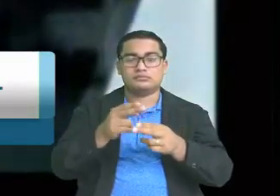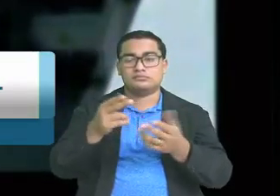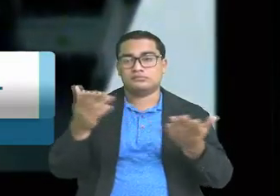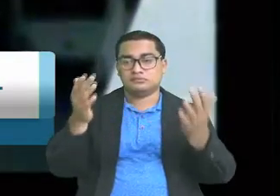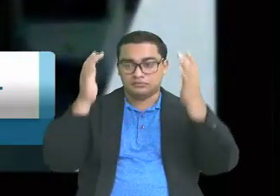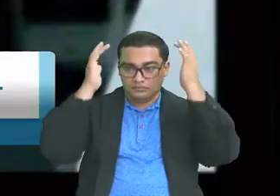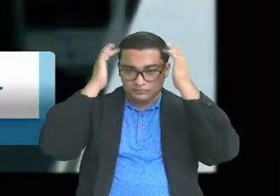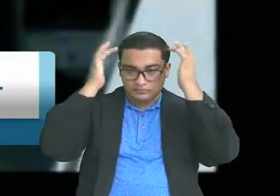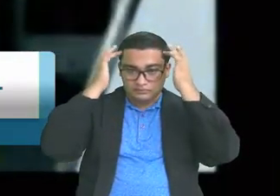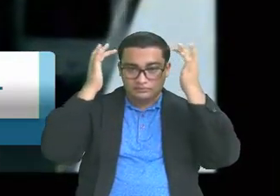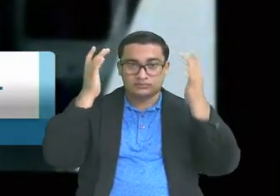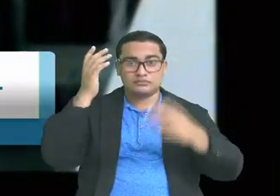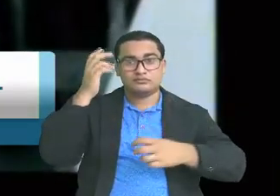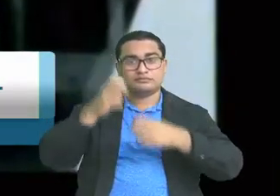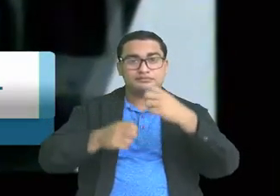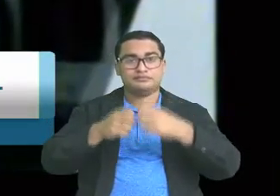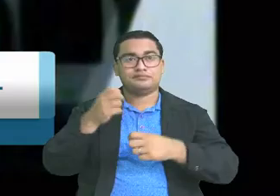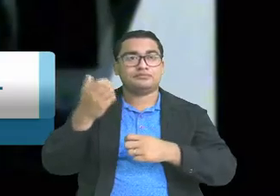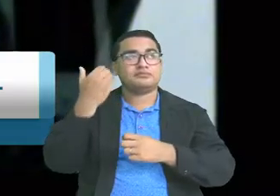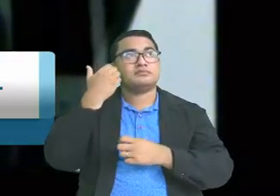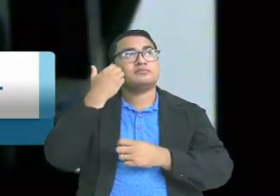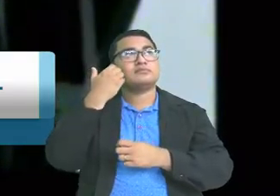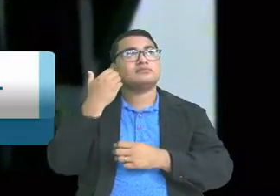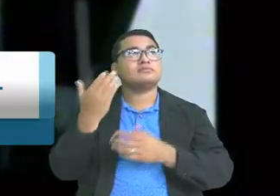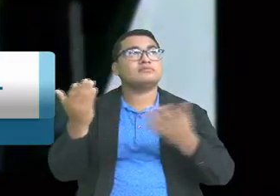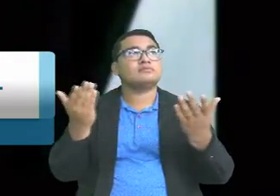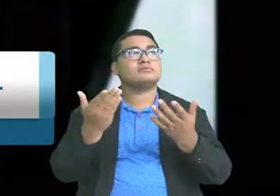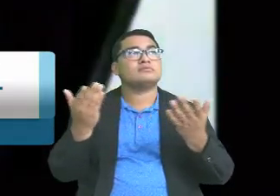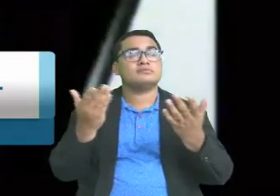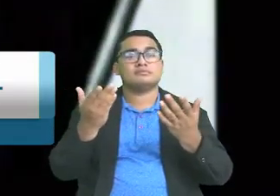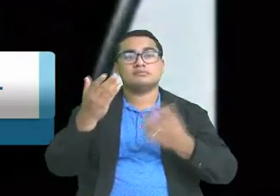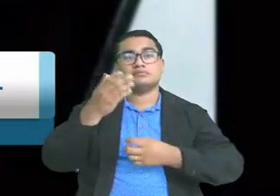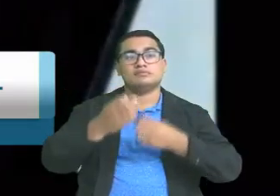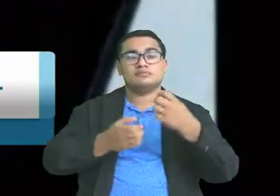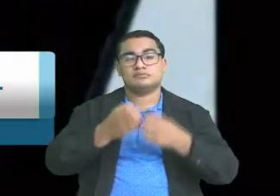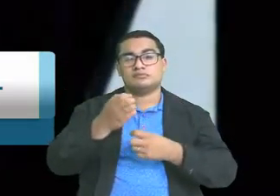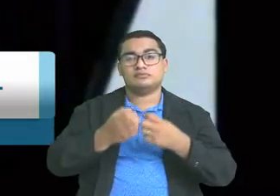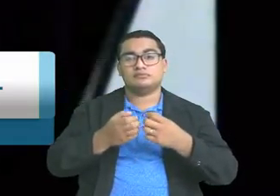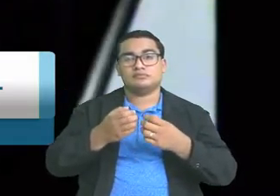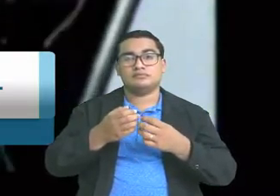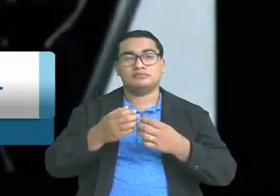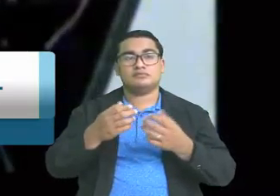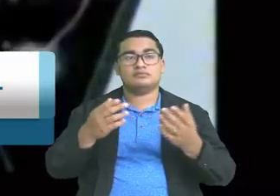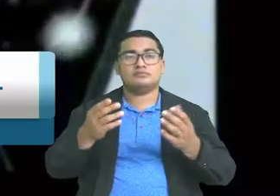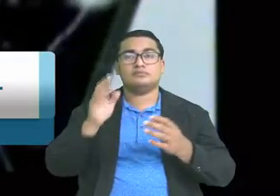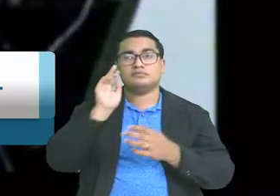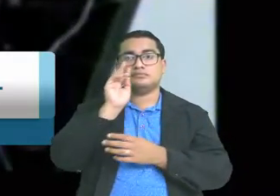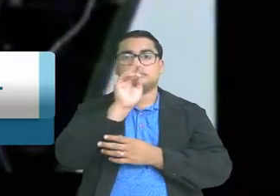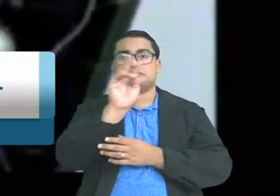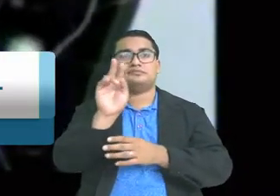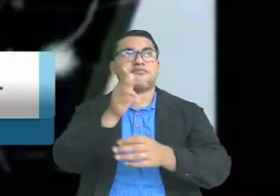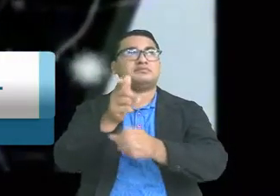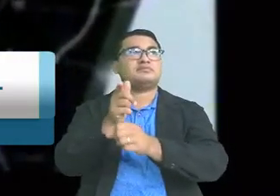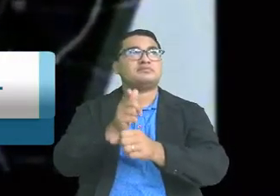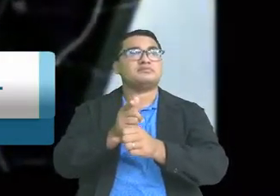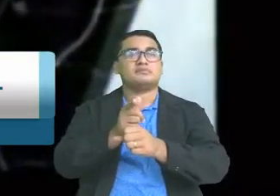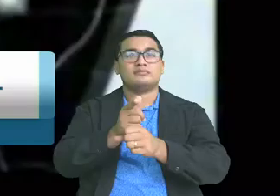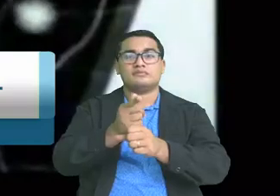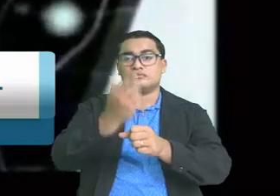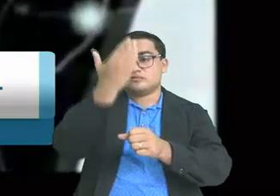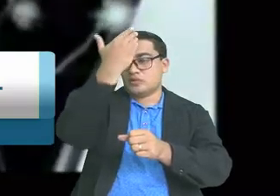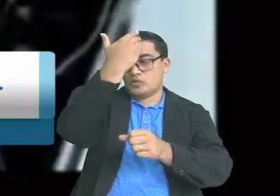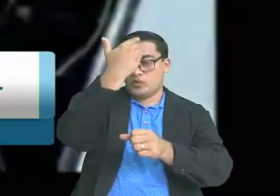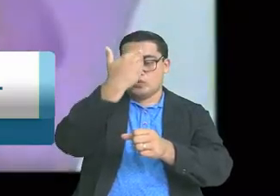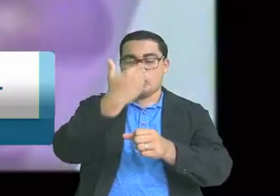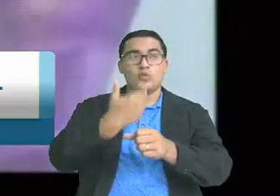enfermedad cerebrovascular es la que se caracteriza por dar ese déficit súbito. Estábamos viendo en la pantalla la parte dormida que usted